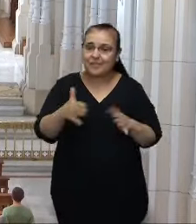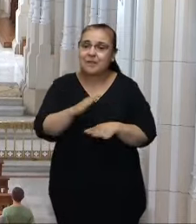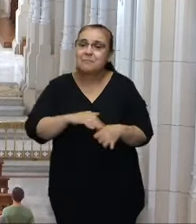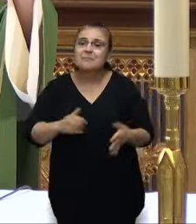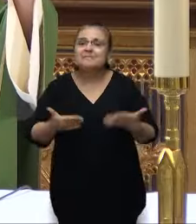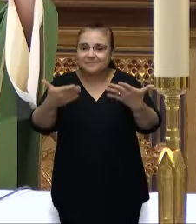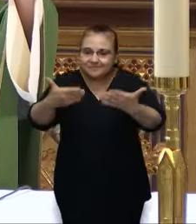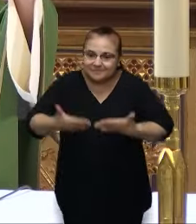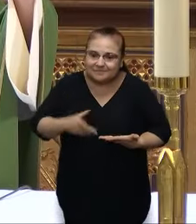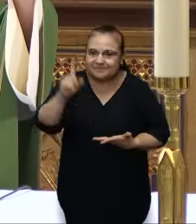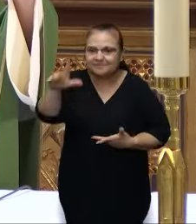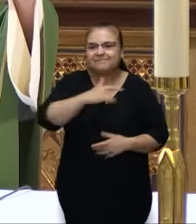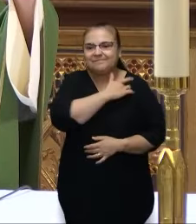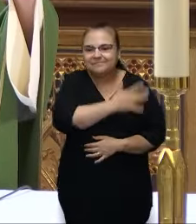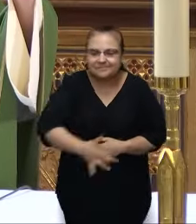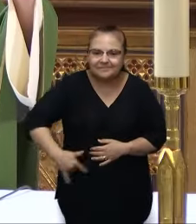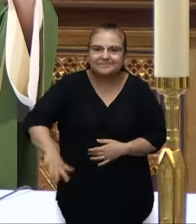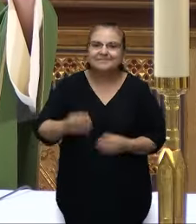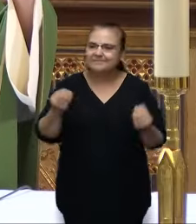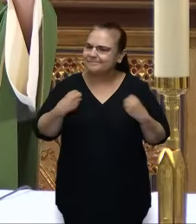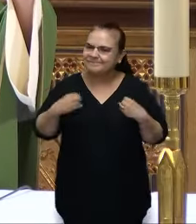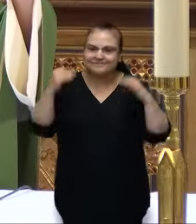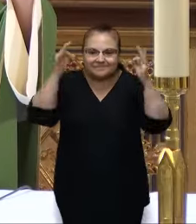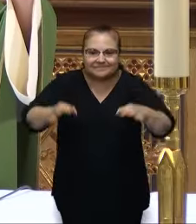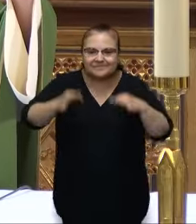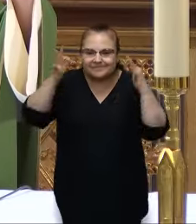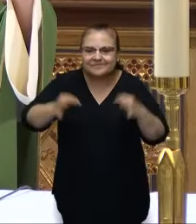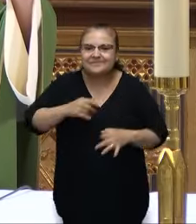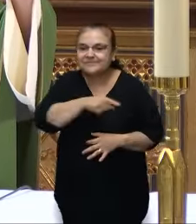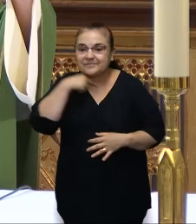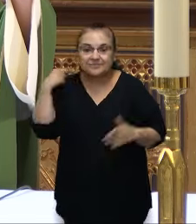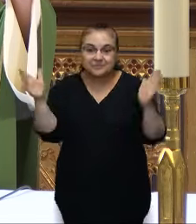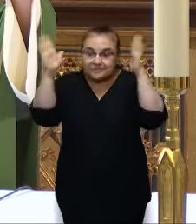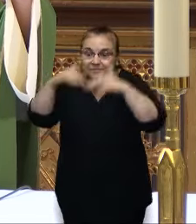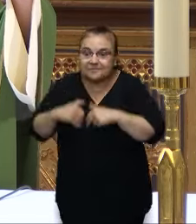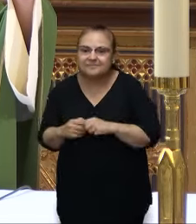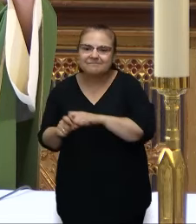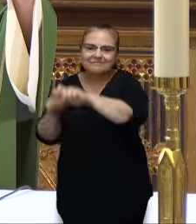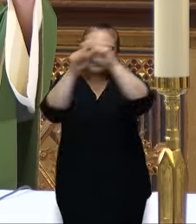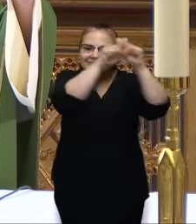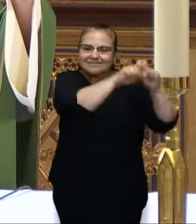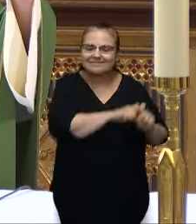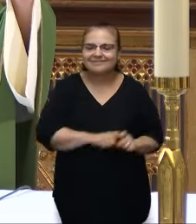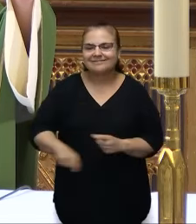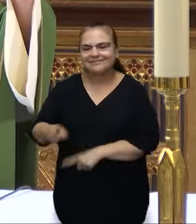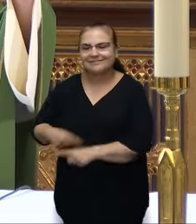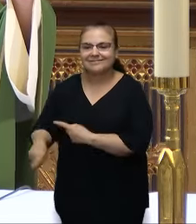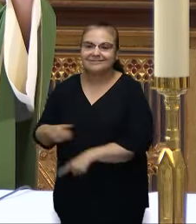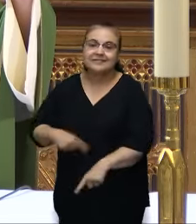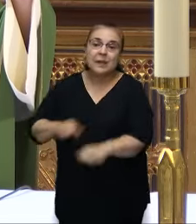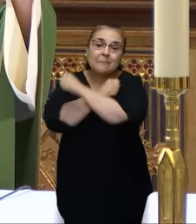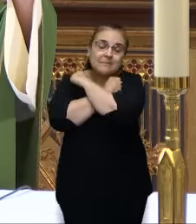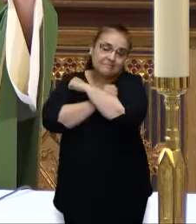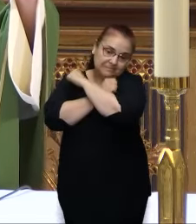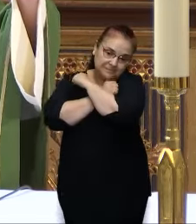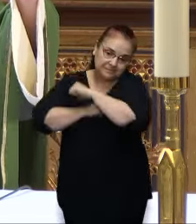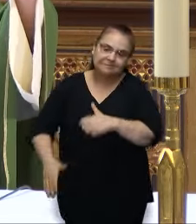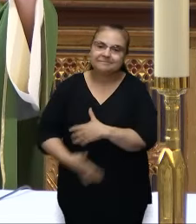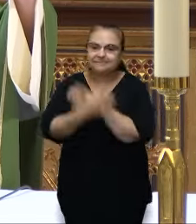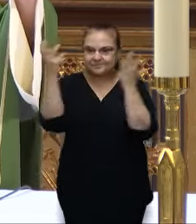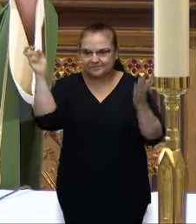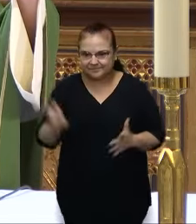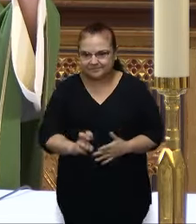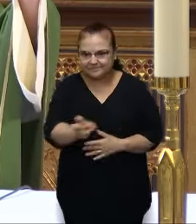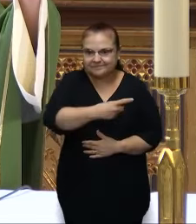días para que ayudados por tu misericordia vivamos siempre libres de pecado y protegidos de toda perturbación mientras